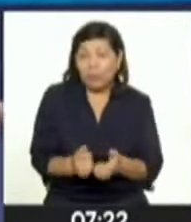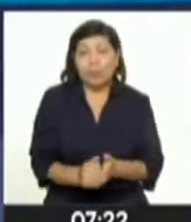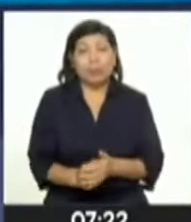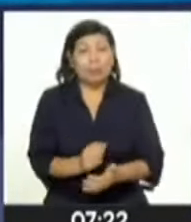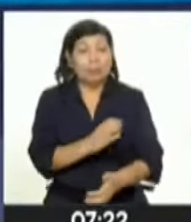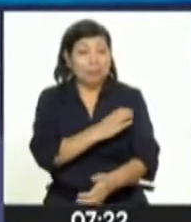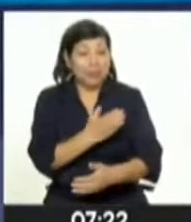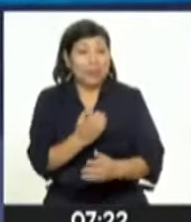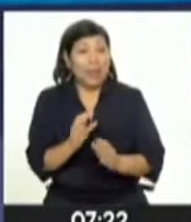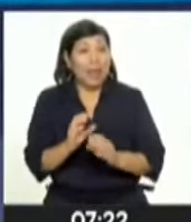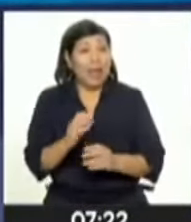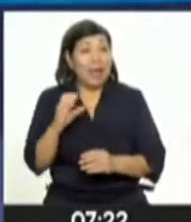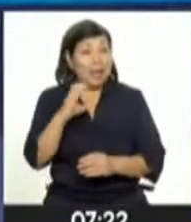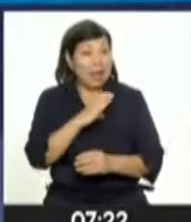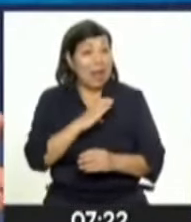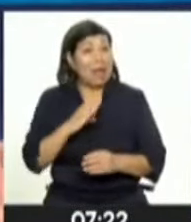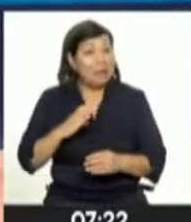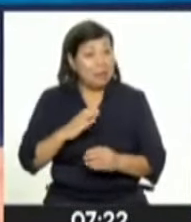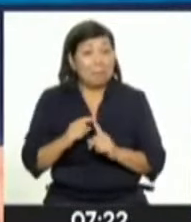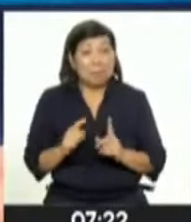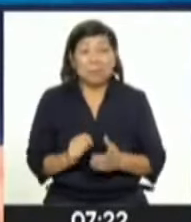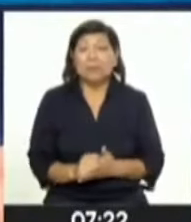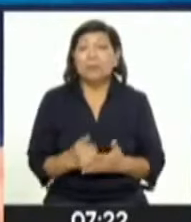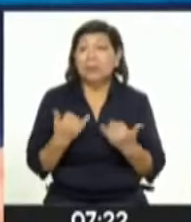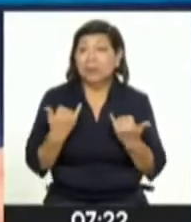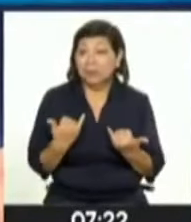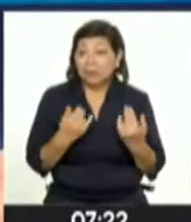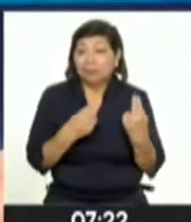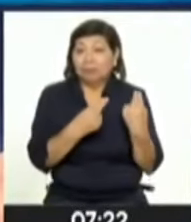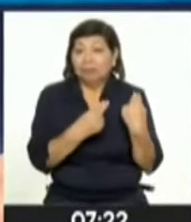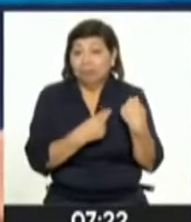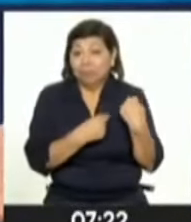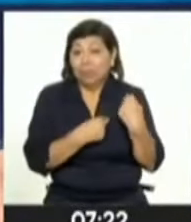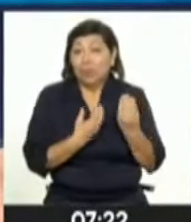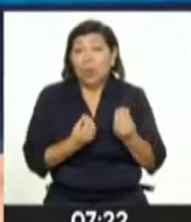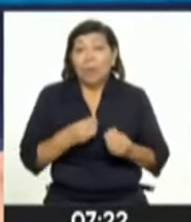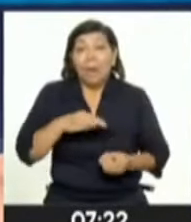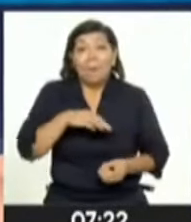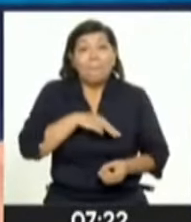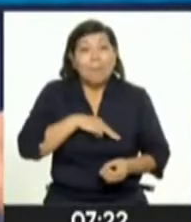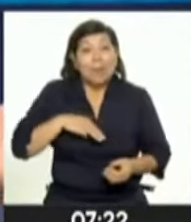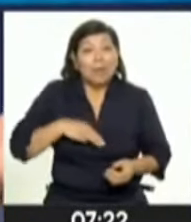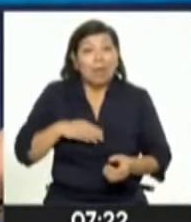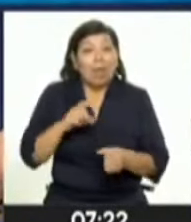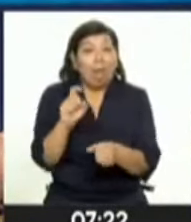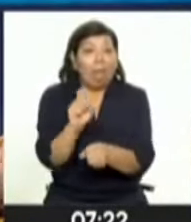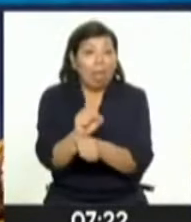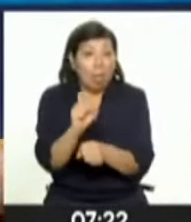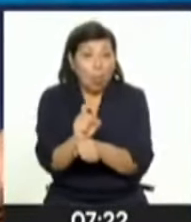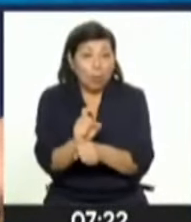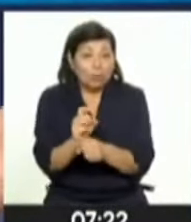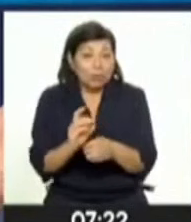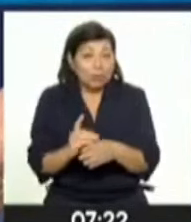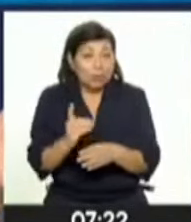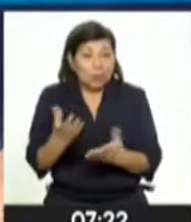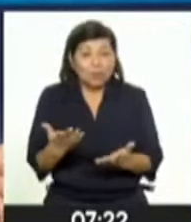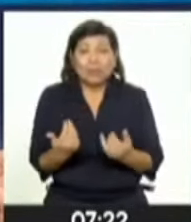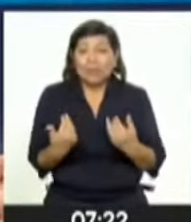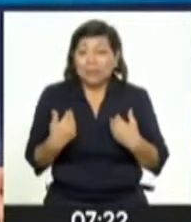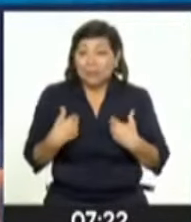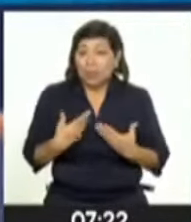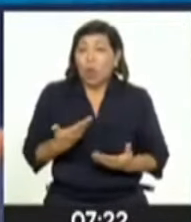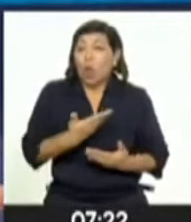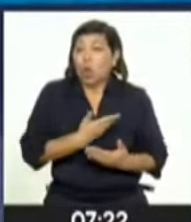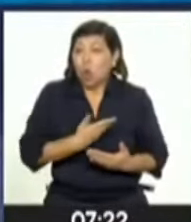Callao, donde estuvimos reunidos, mencioné de que este era un compromiso que nosotros como ministerio asumíamos y que teníamos que involucrar a